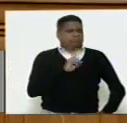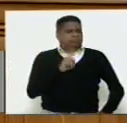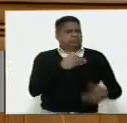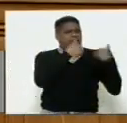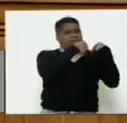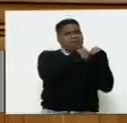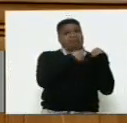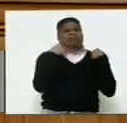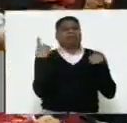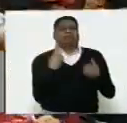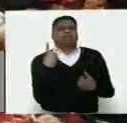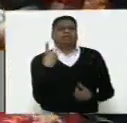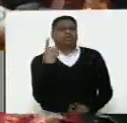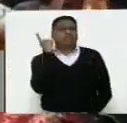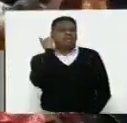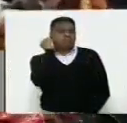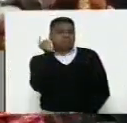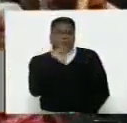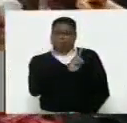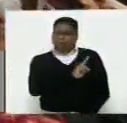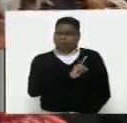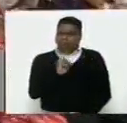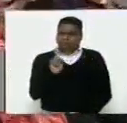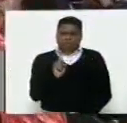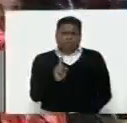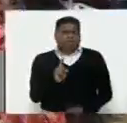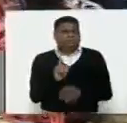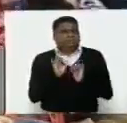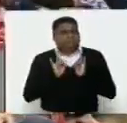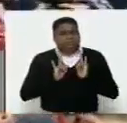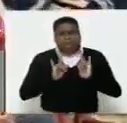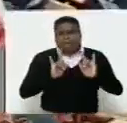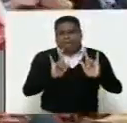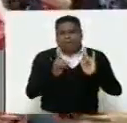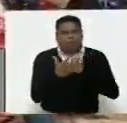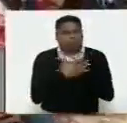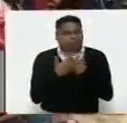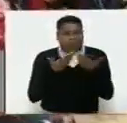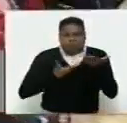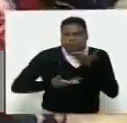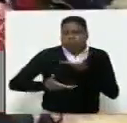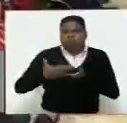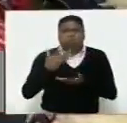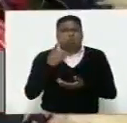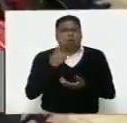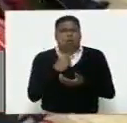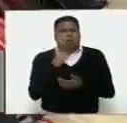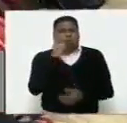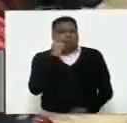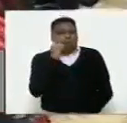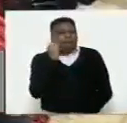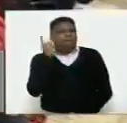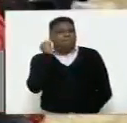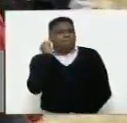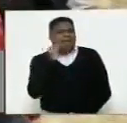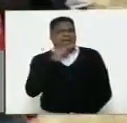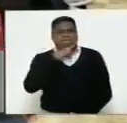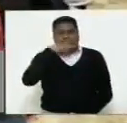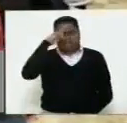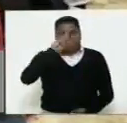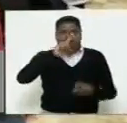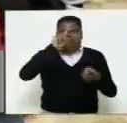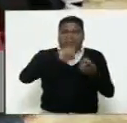de las mujeres es y debe ser amorosamente una responsabilidad de la mujer, de las parejas, de los hombres,